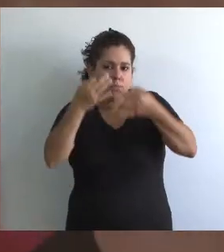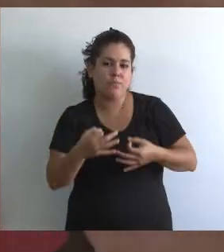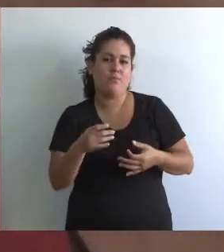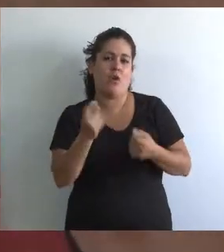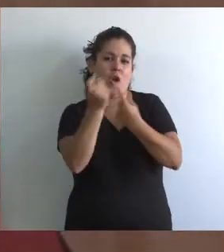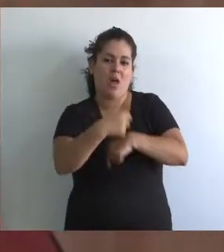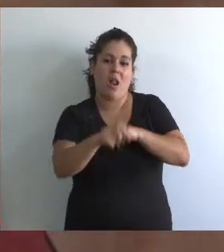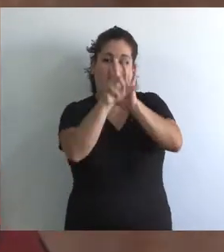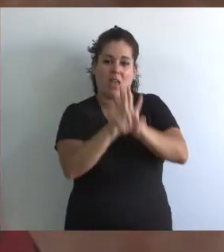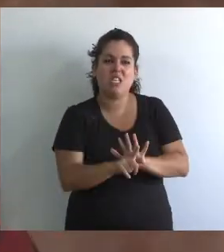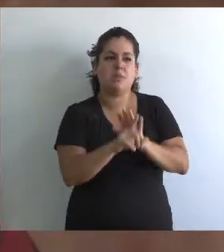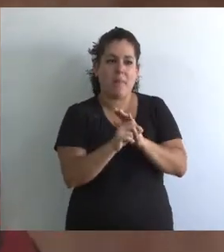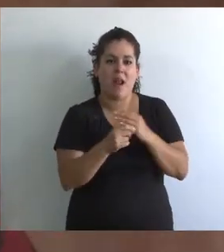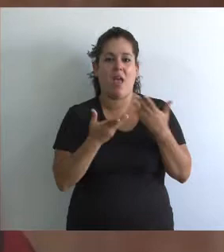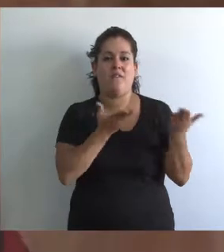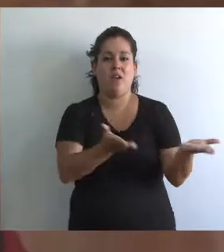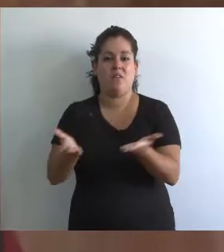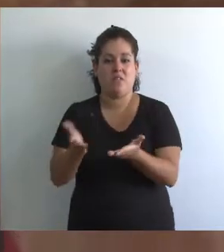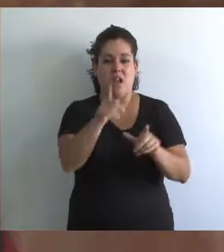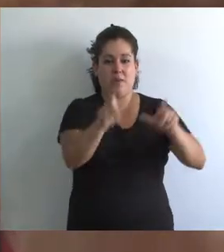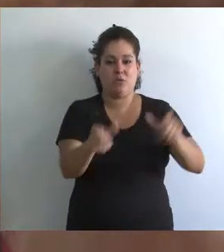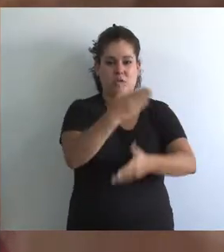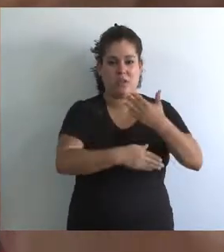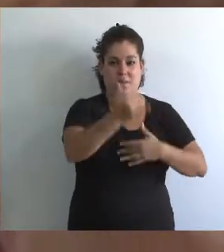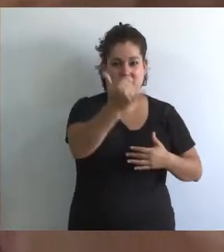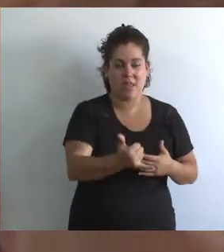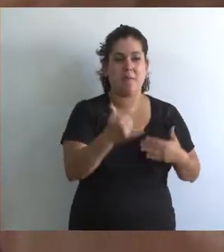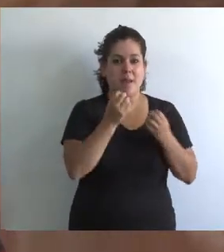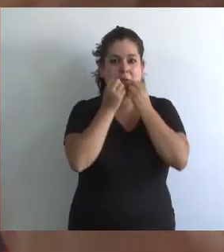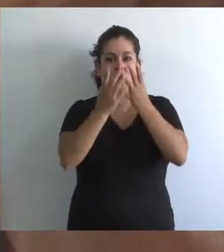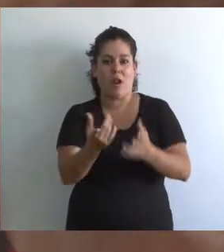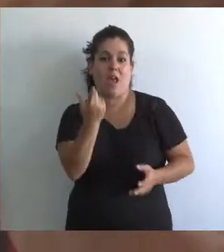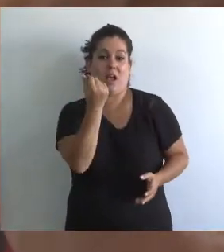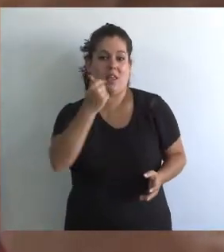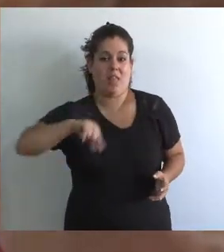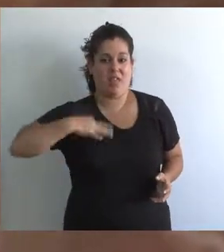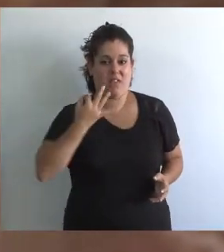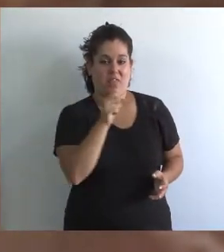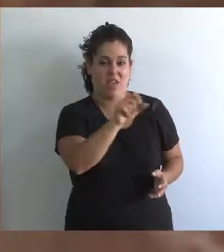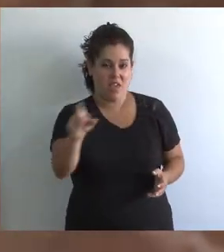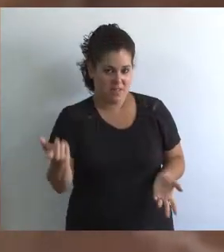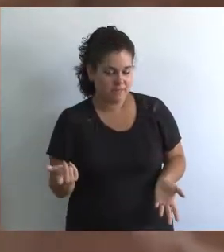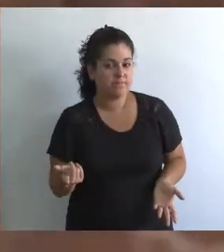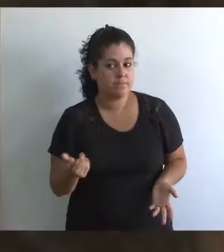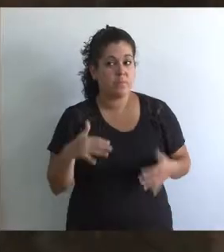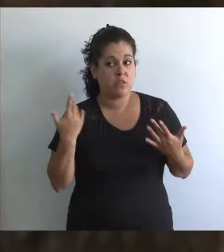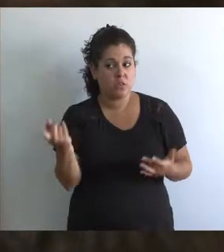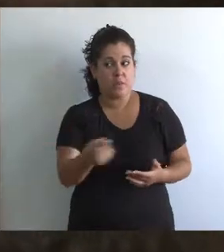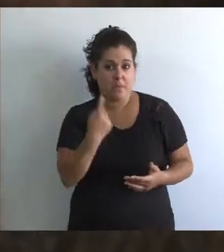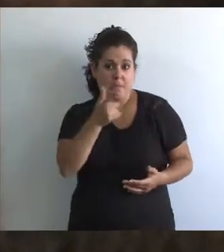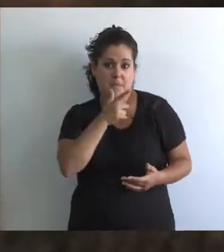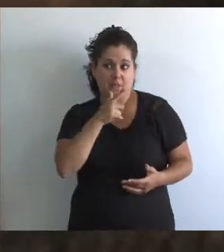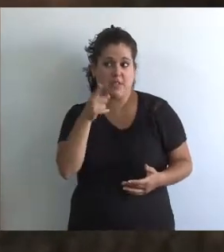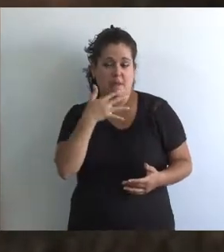realizar, legislar para beneficiar y para mejorar la calidad de vida de las personas con discapacidad. Así